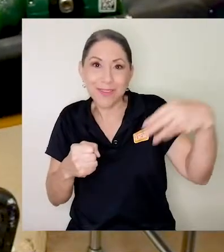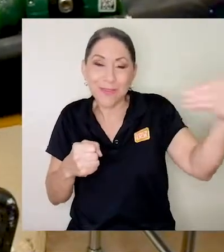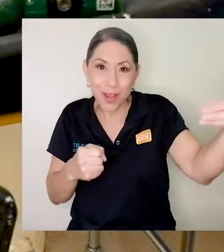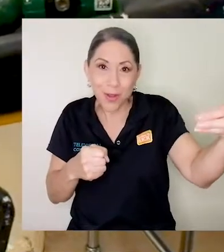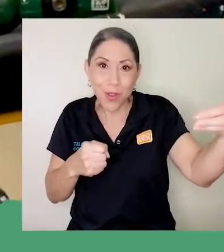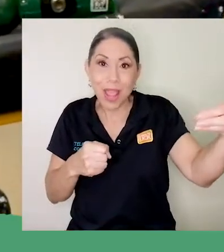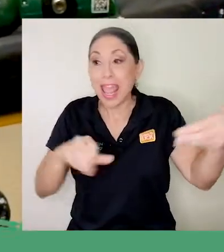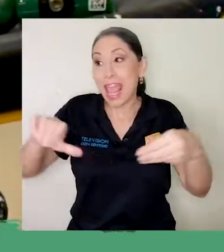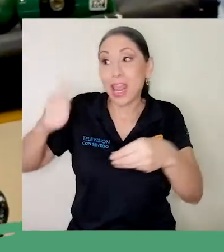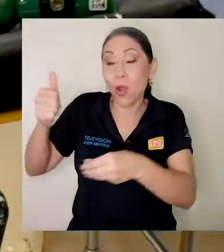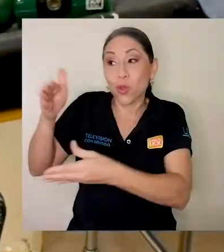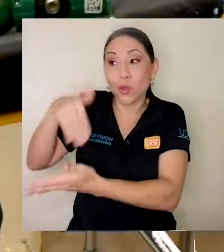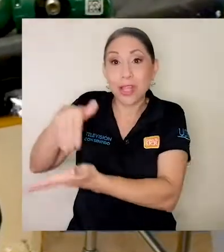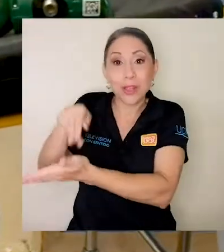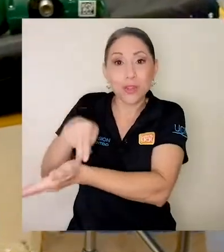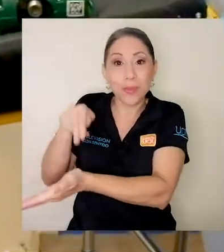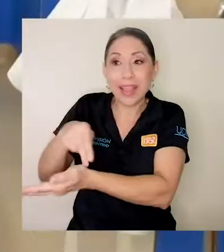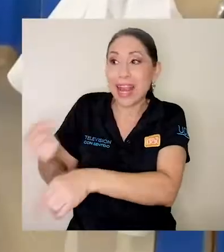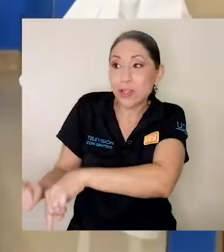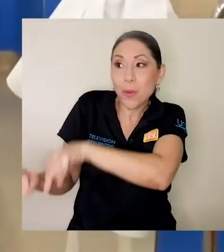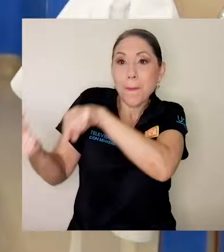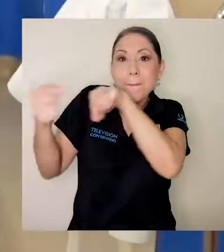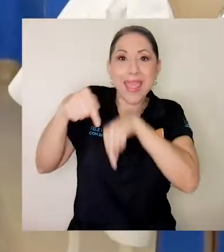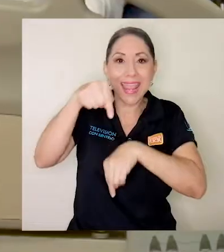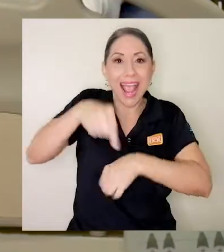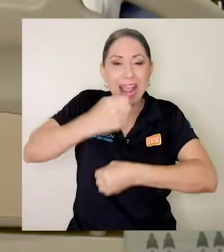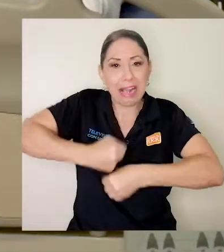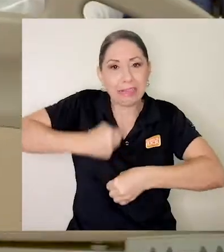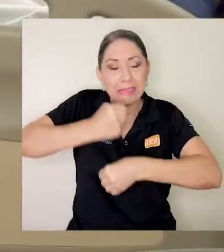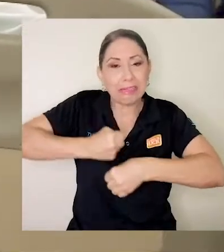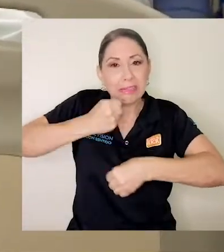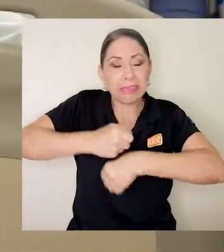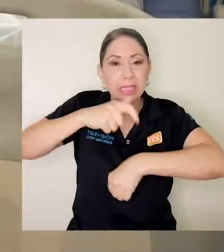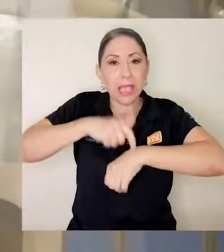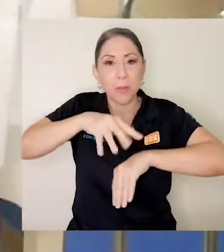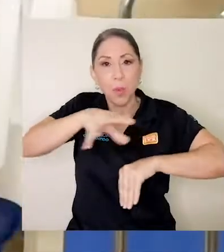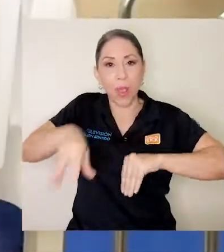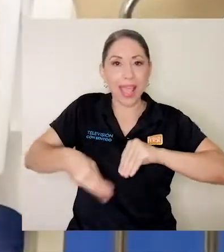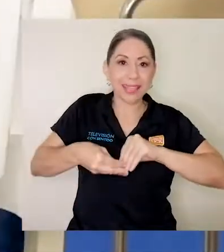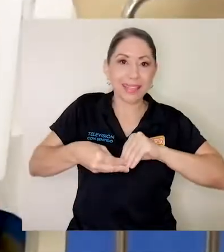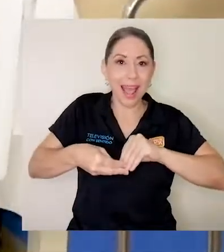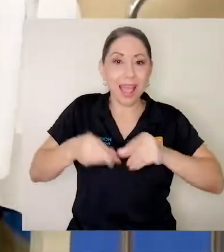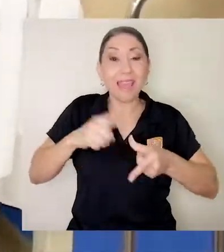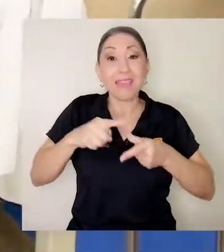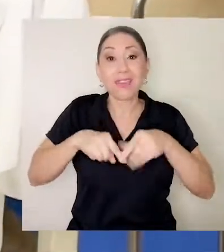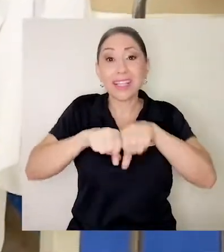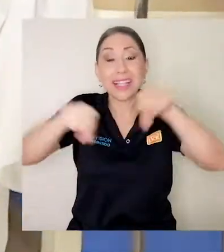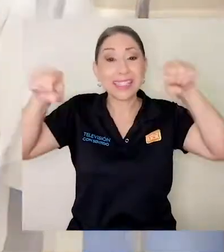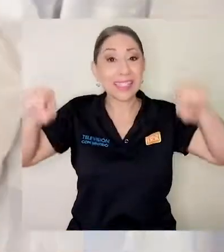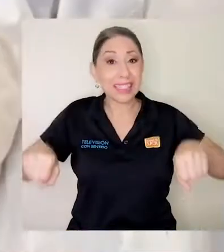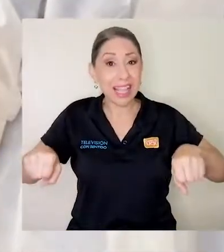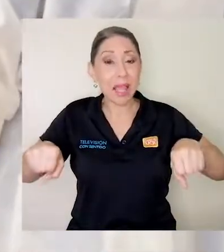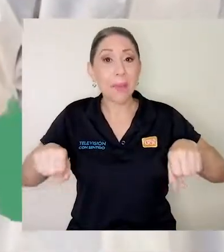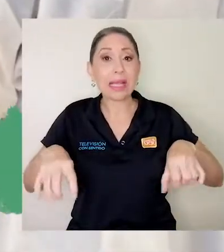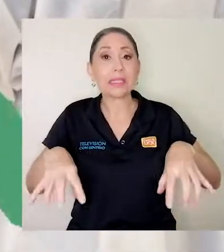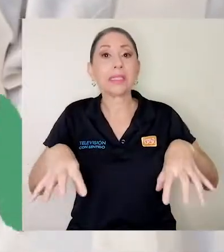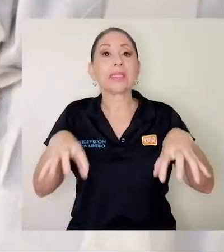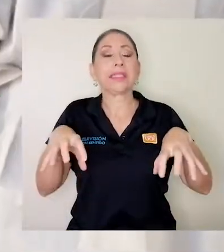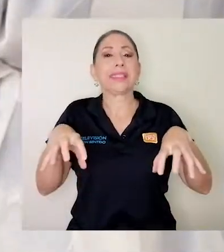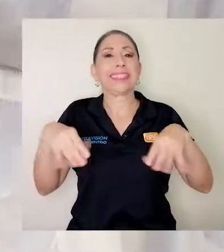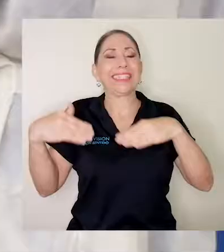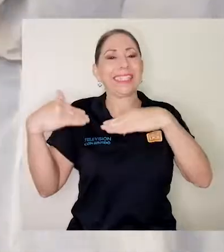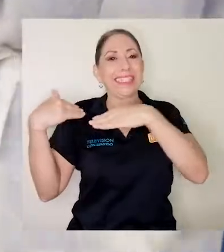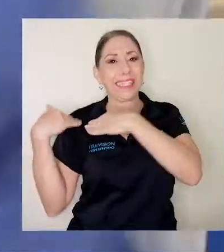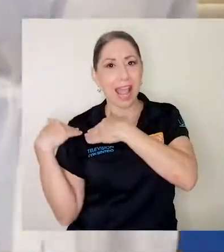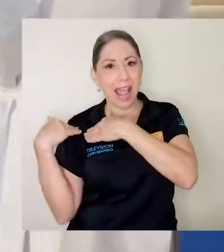hospitalarios venga a hacer tiempo extra acá. Y como consecuencia, pues el sistema se estresa, el sistema